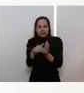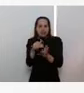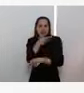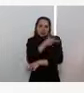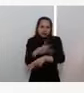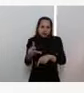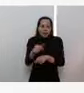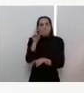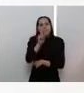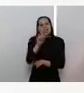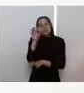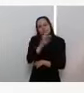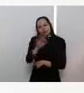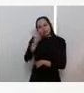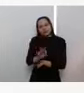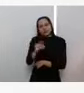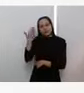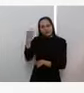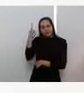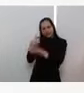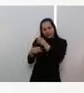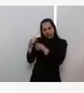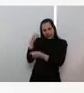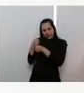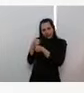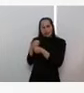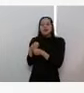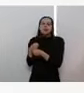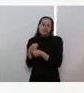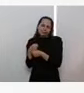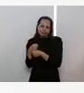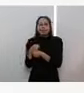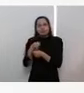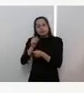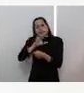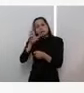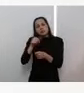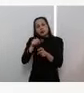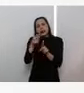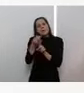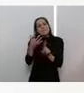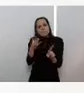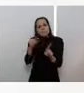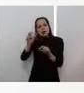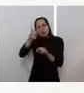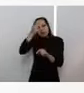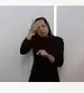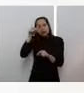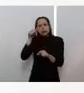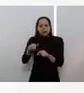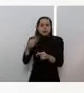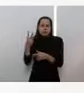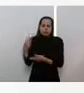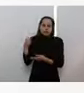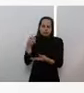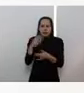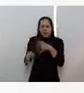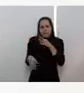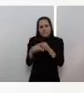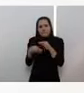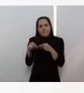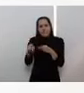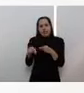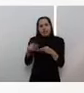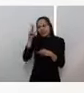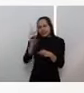23% inferior al año inmediatamente anterior obviamente tiene un impacto fundamental en nuestras finanzas más aún cuando la decisión